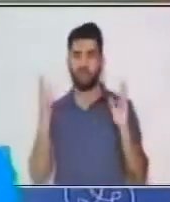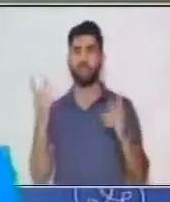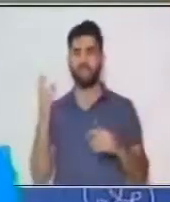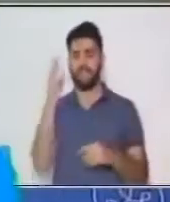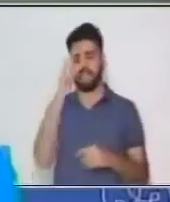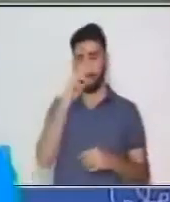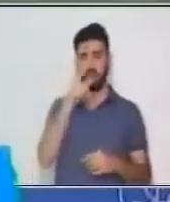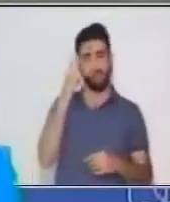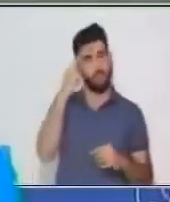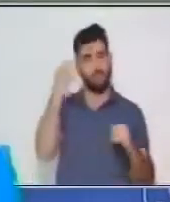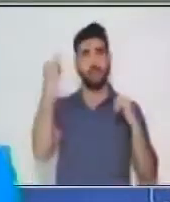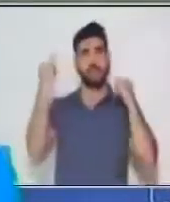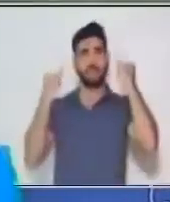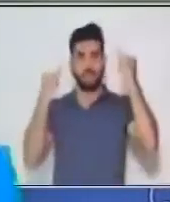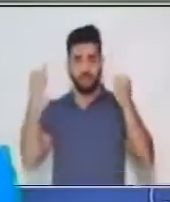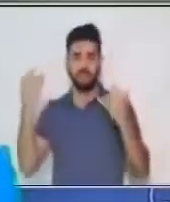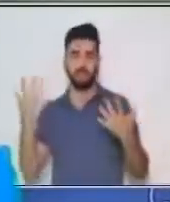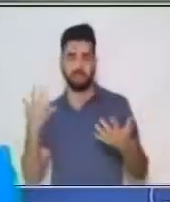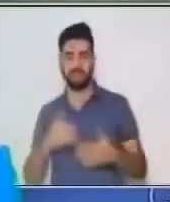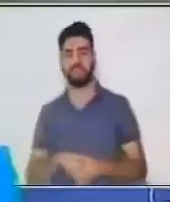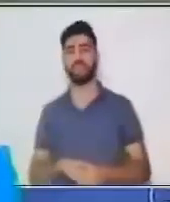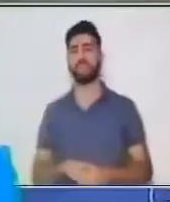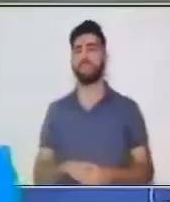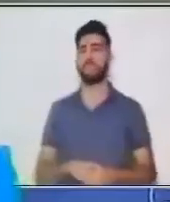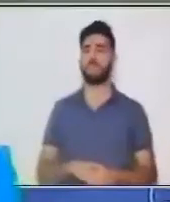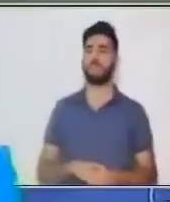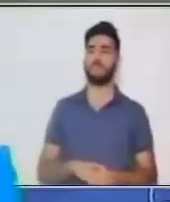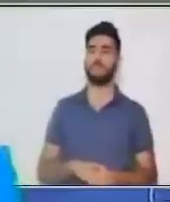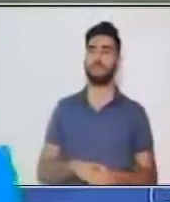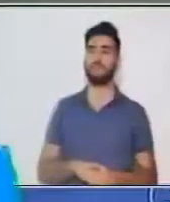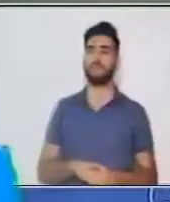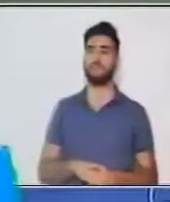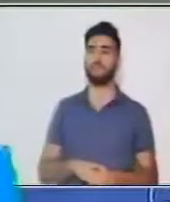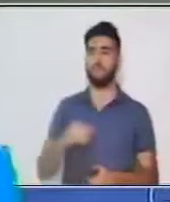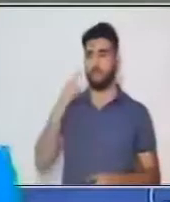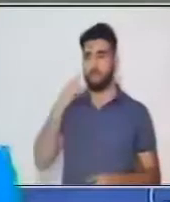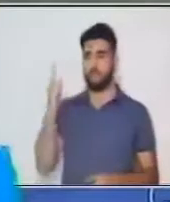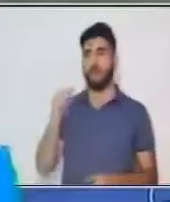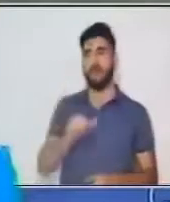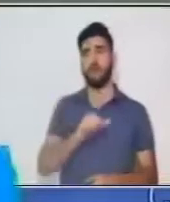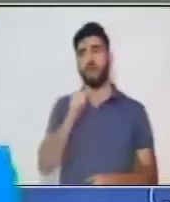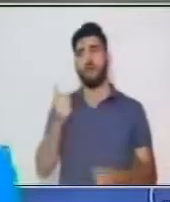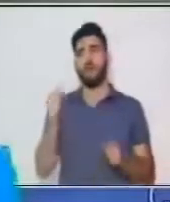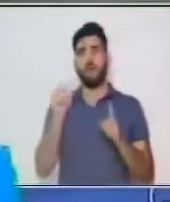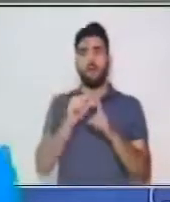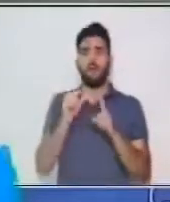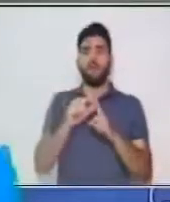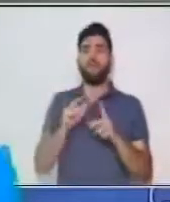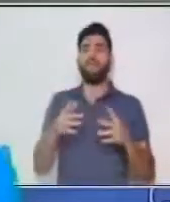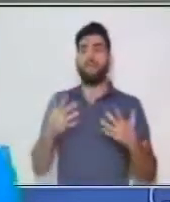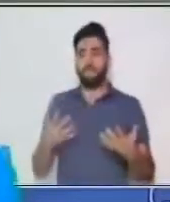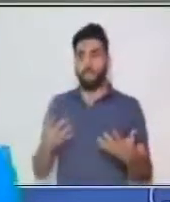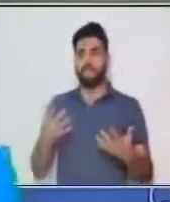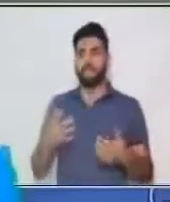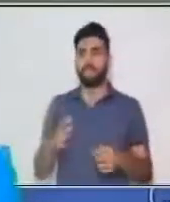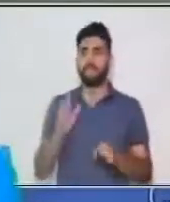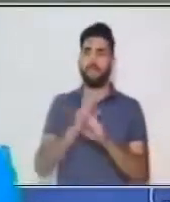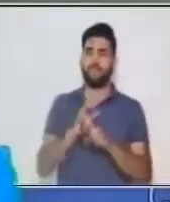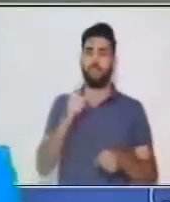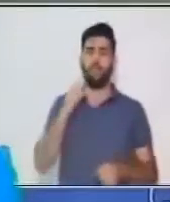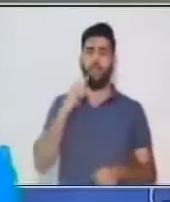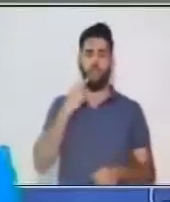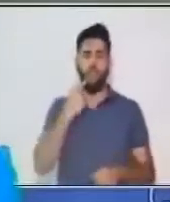imágenes se van creando en tu cerebro. Tenemos otras palabras que están relacionadas con el sentido del gusto, por ejemplo,